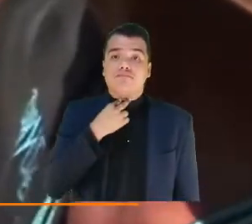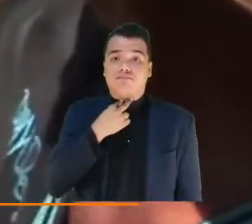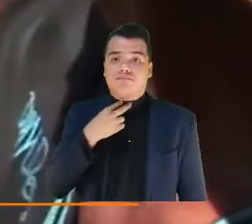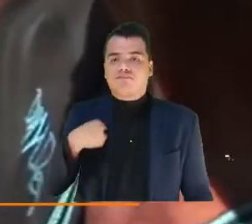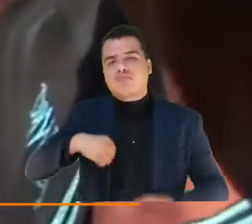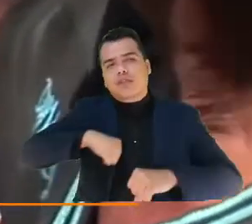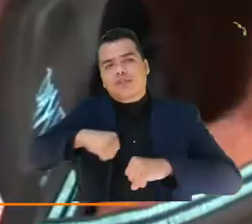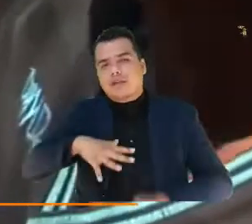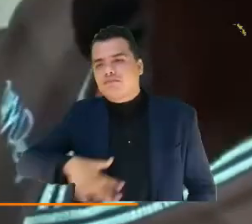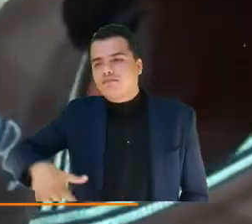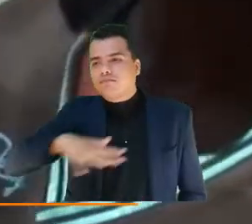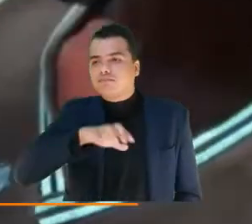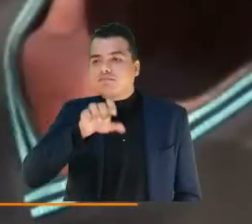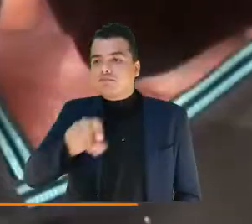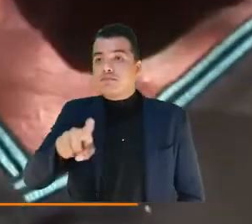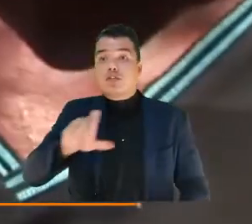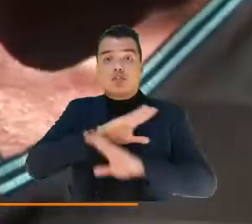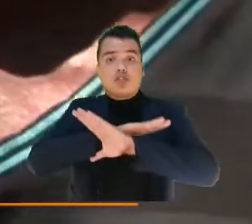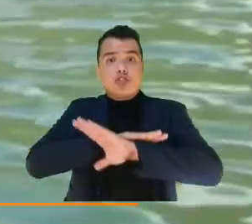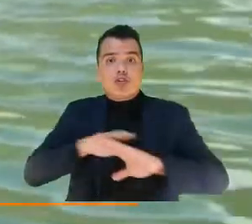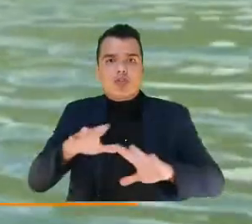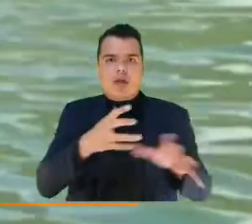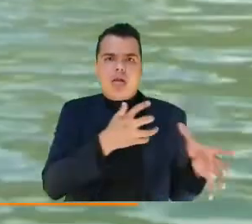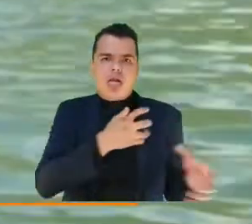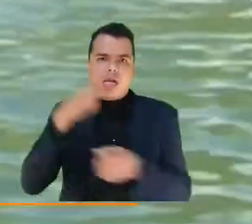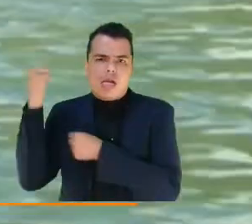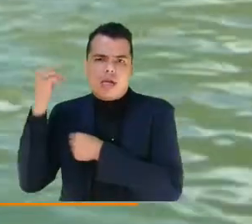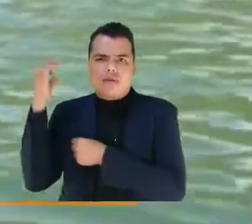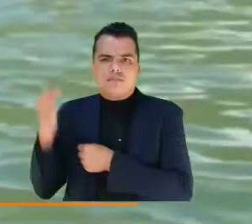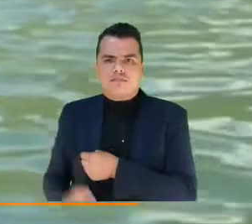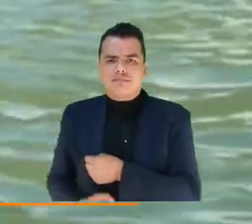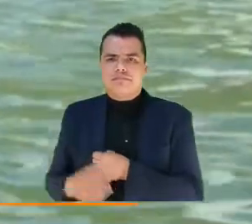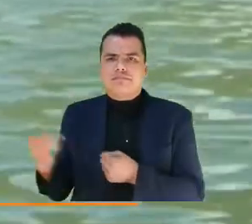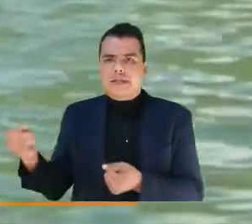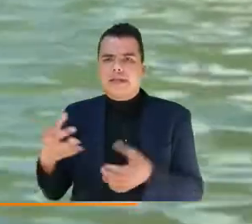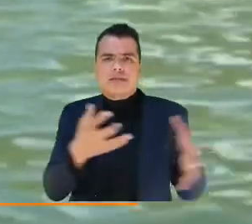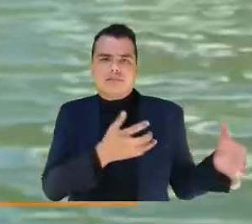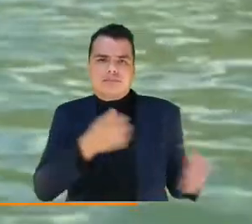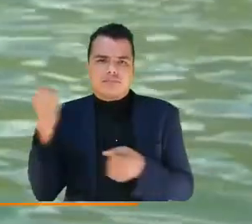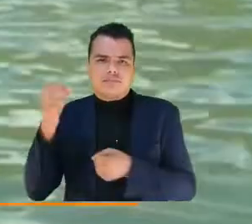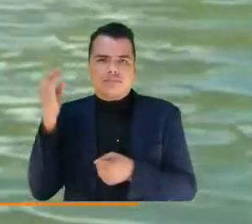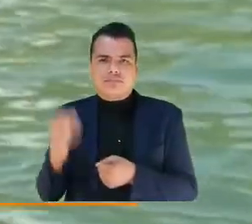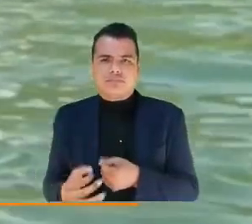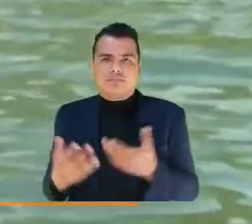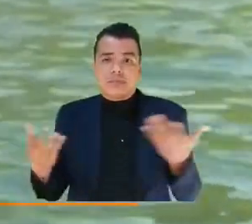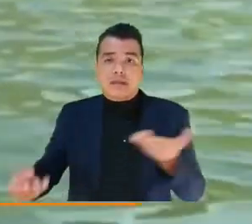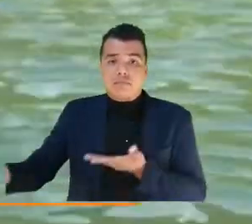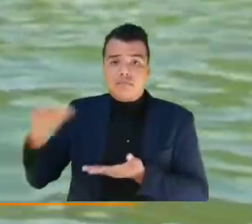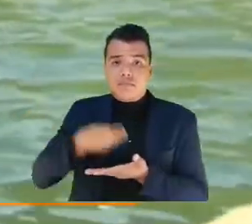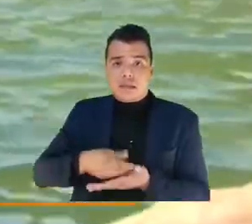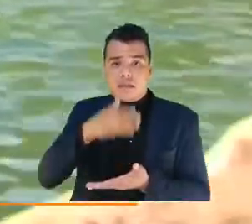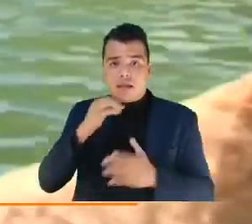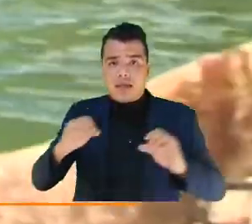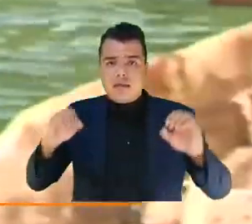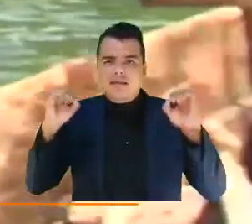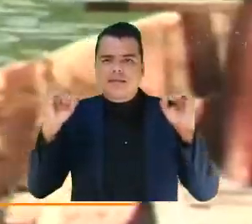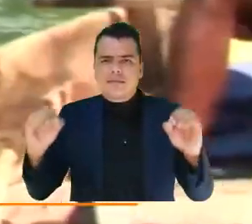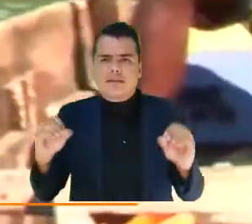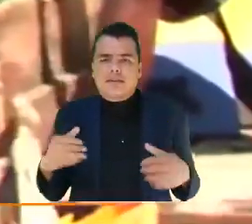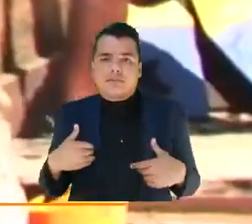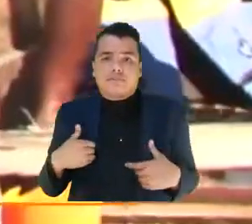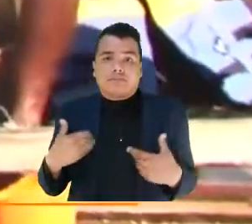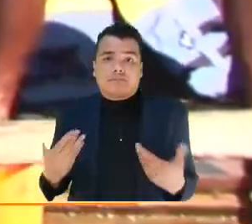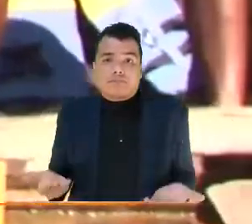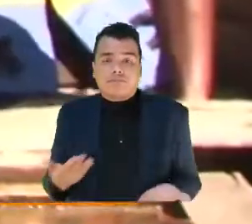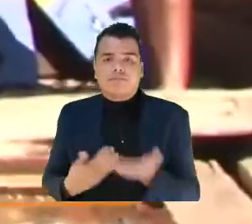Le quitaron la tierra a la gente, inundaron las tierras y nunca le pagaron a la gente. El Estado hizo